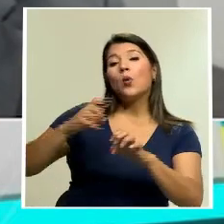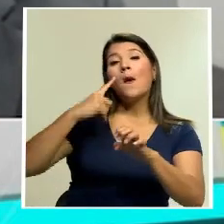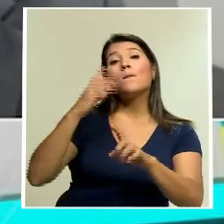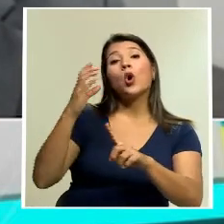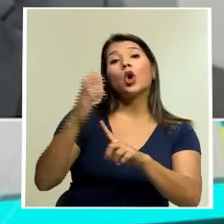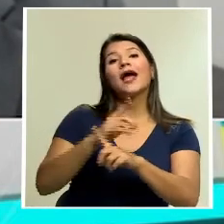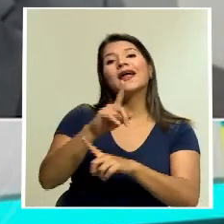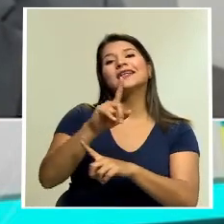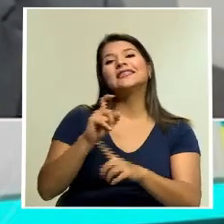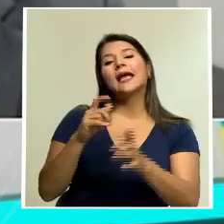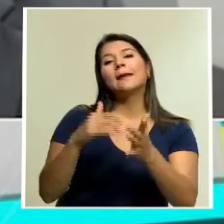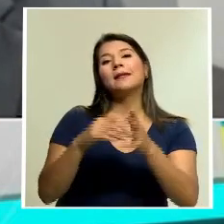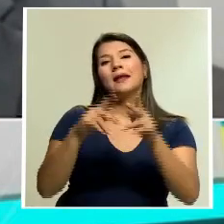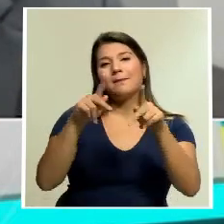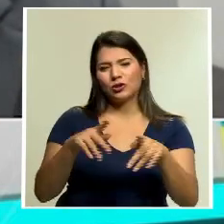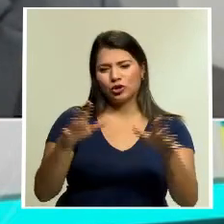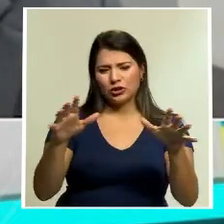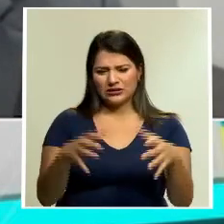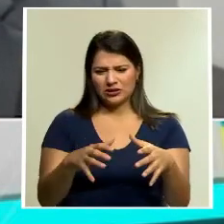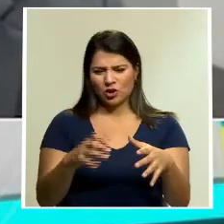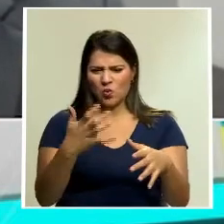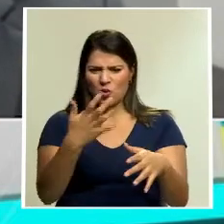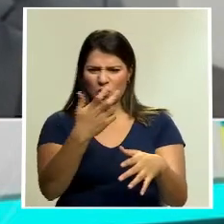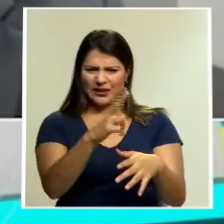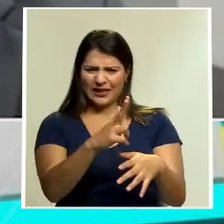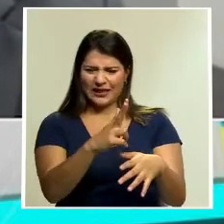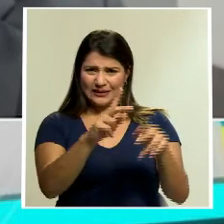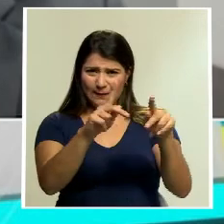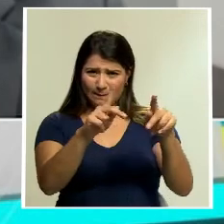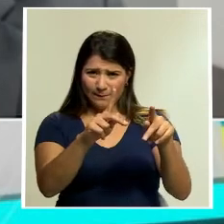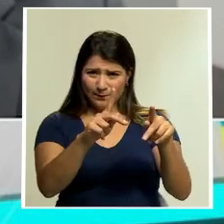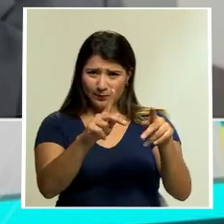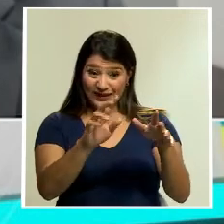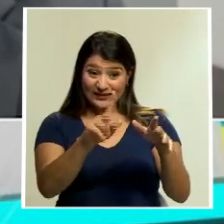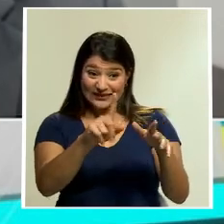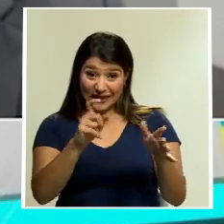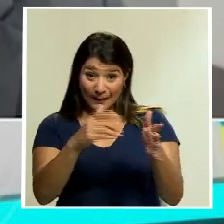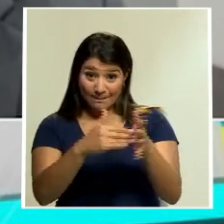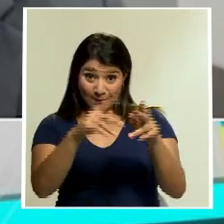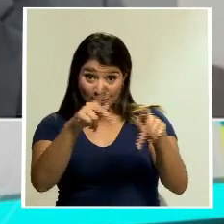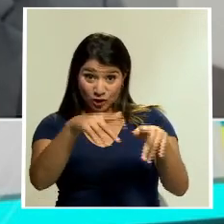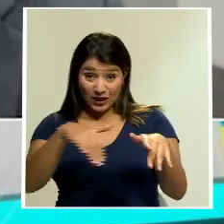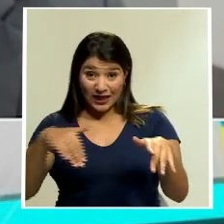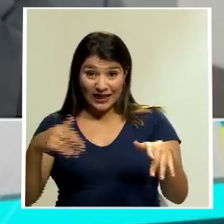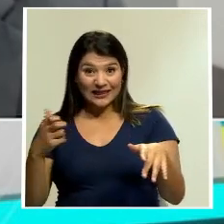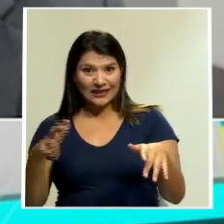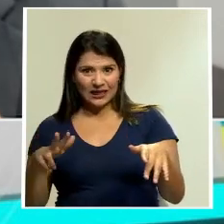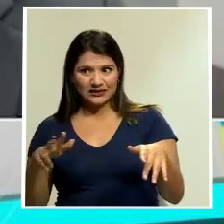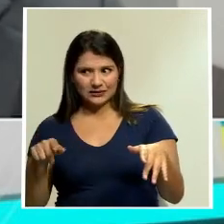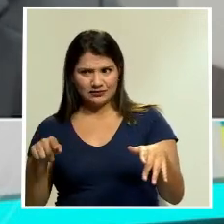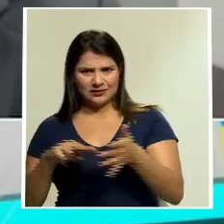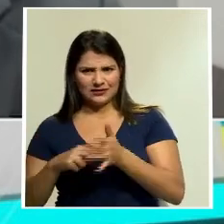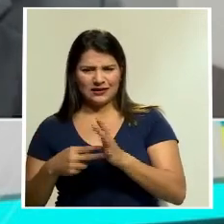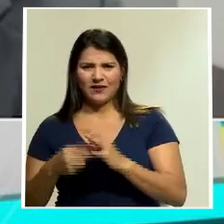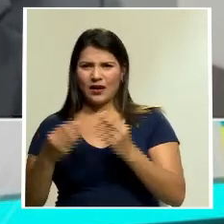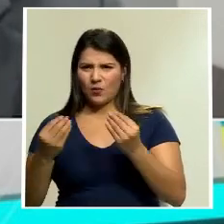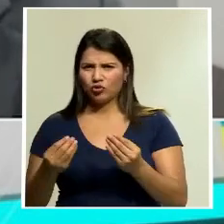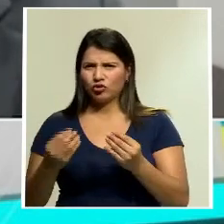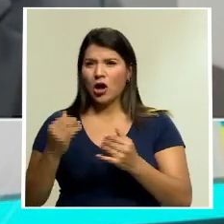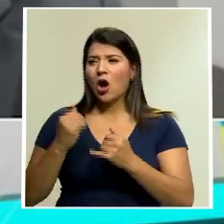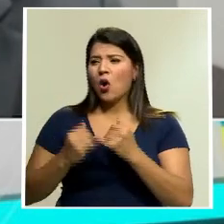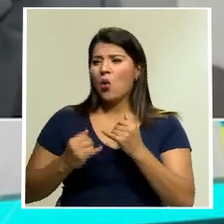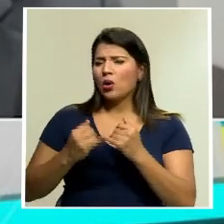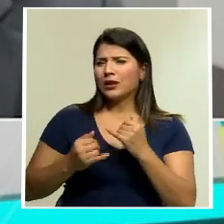en 13 por cada 100.000 habitantes. Eso es una tasa muy, muy alta. La última mejor tasa que